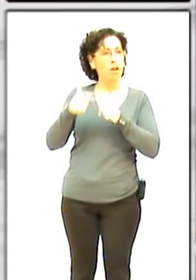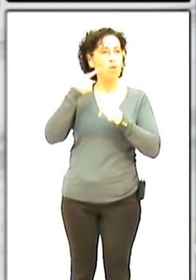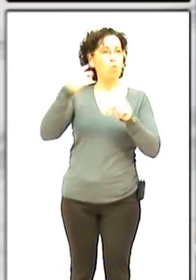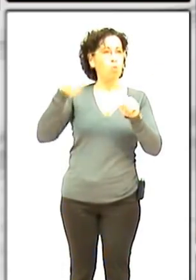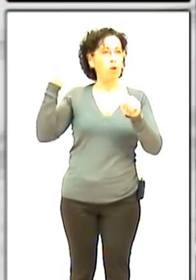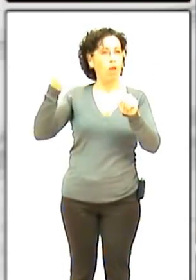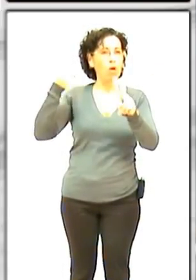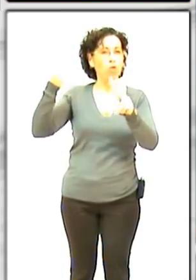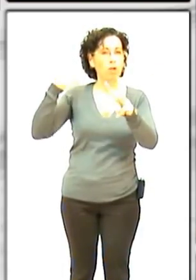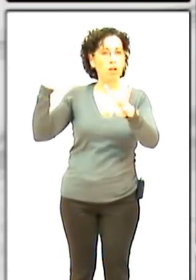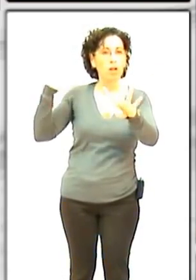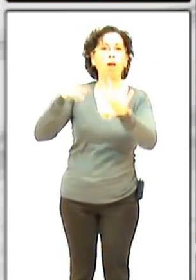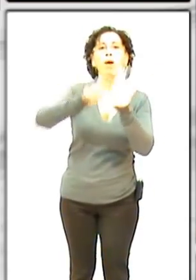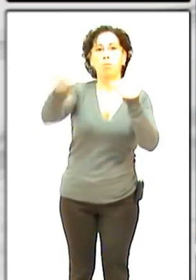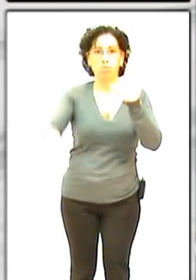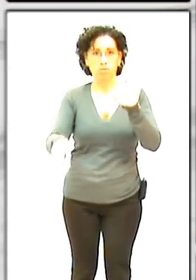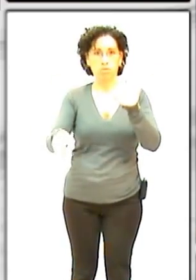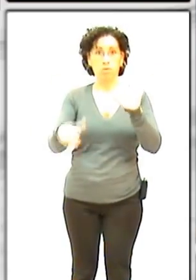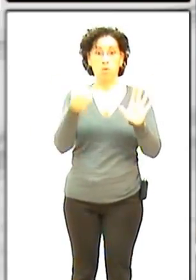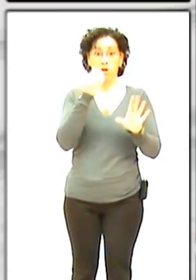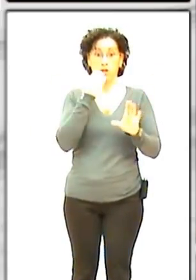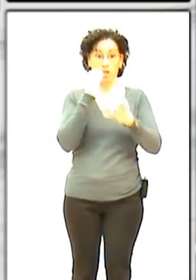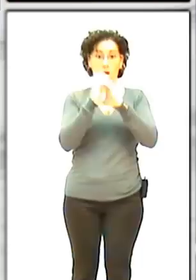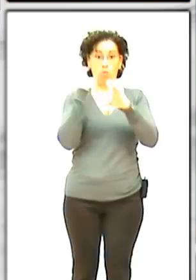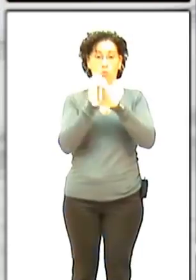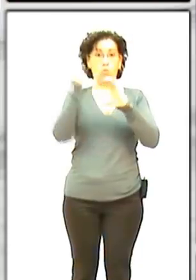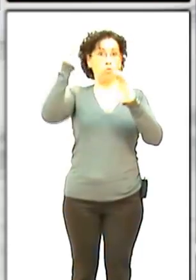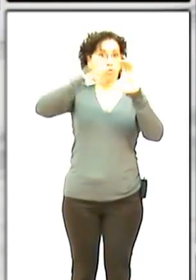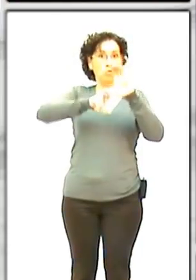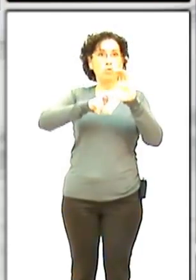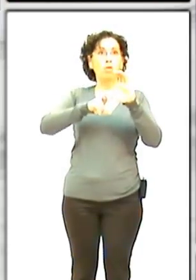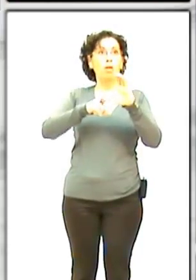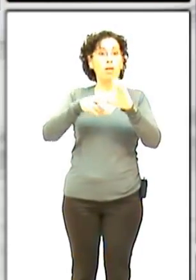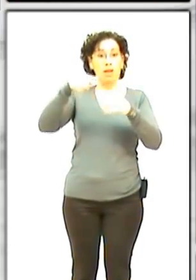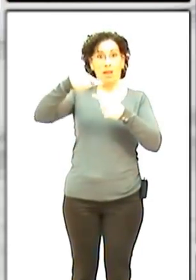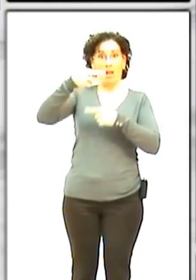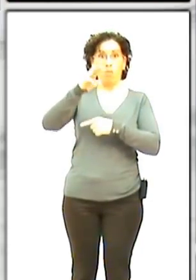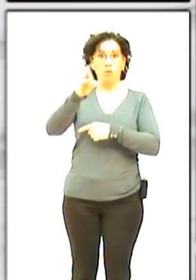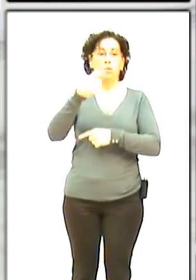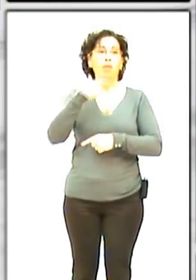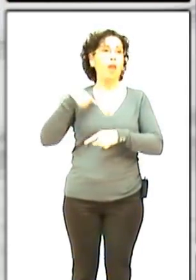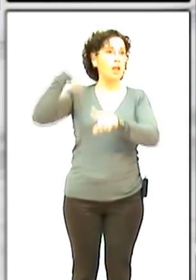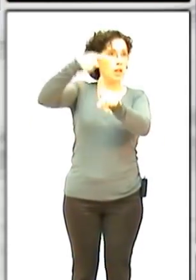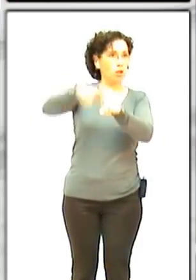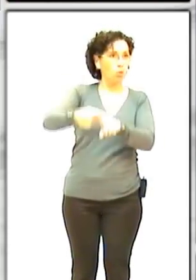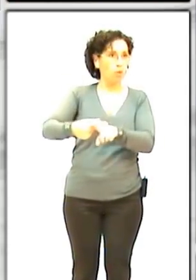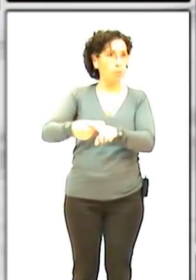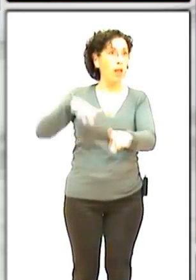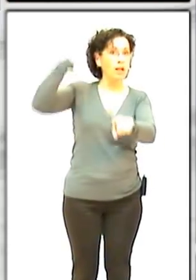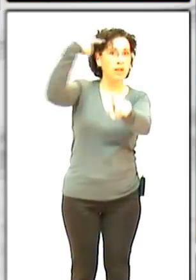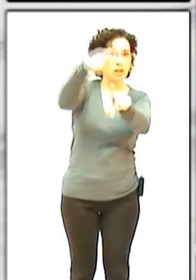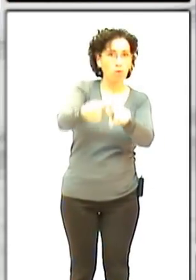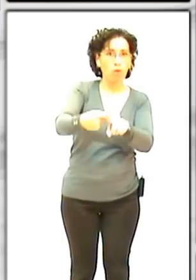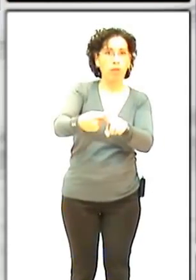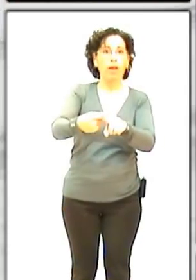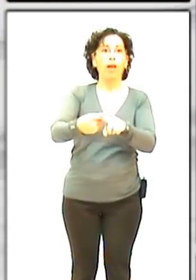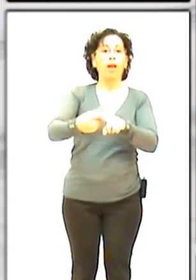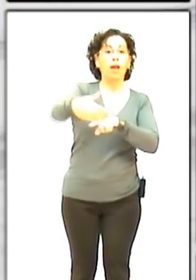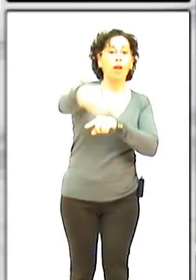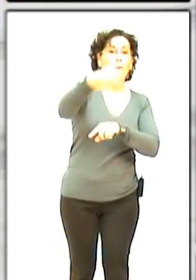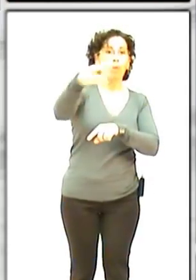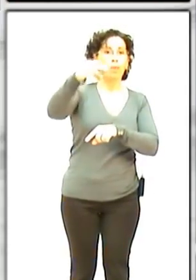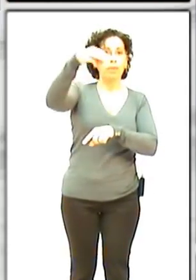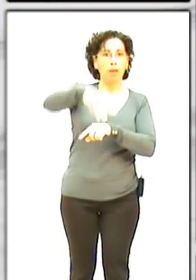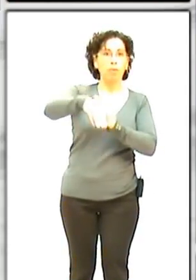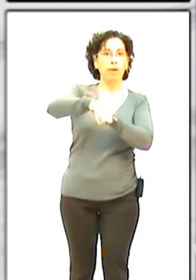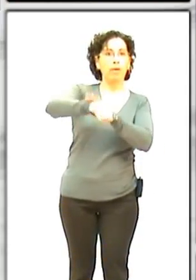como el que ya existía te va diciendo el siguiente cruce es tal, el siguiente cruce es tal. Dentro de 25 metros gira a la derecha y te avisará. A lo